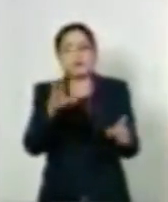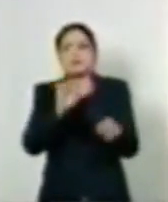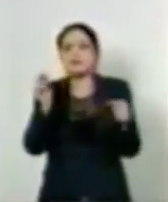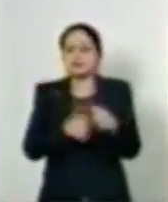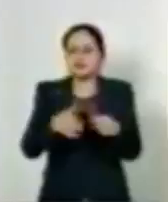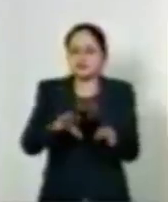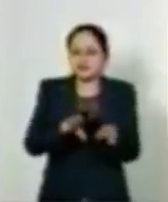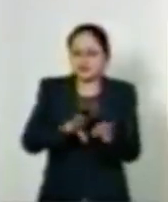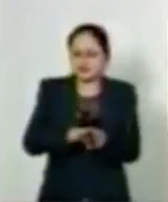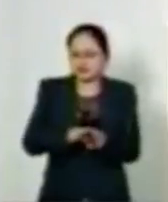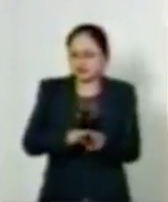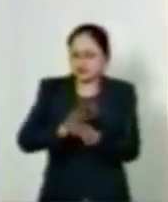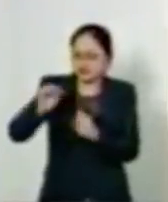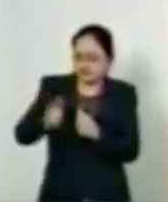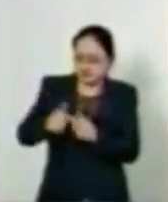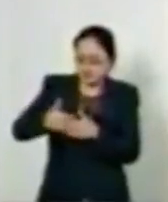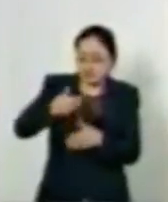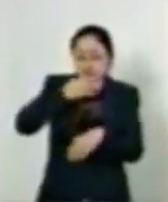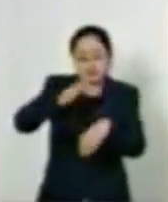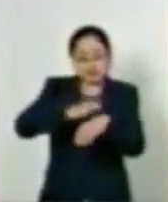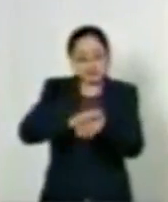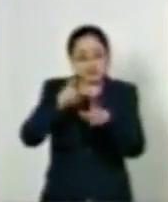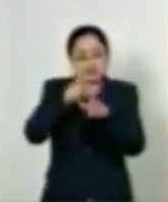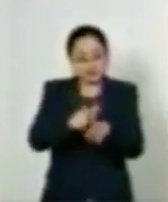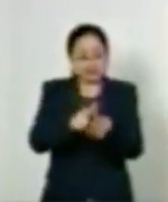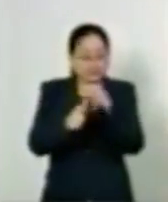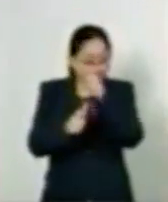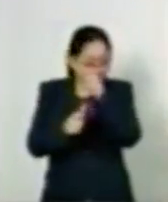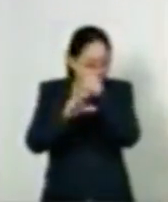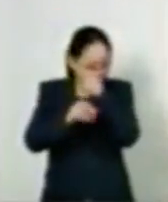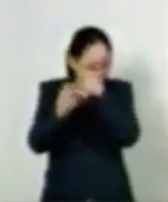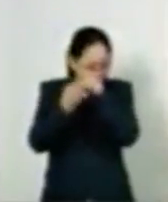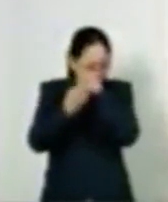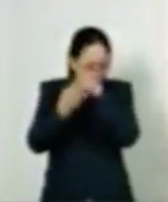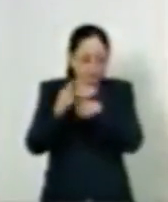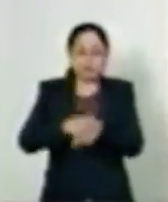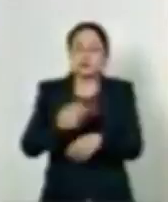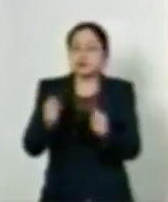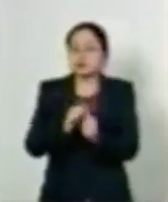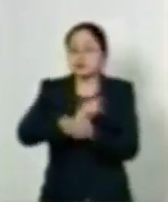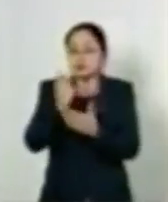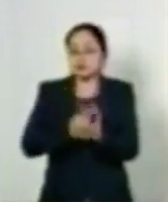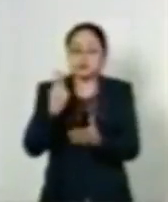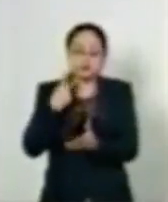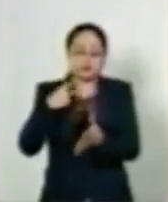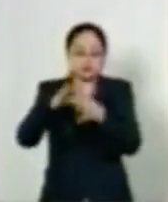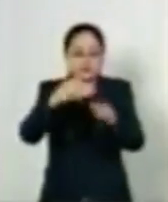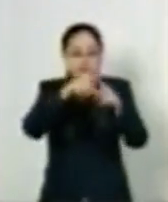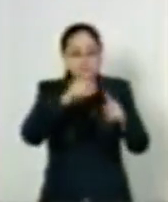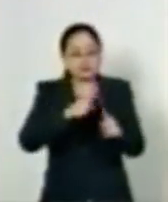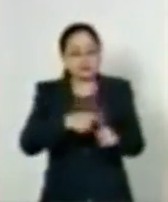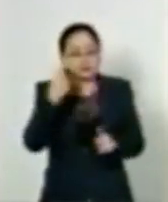de que medie la declaratoria de protección, según a través de políticas, programas y acciones